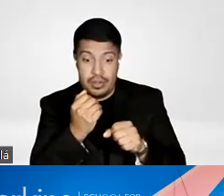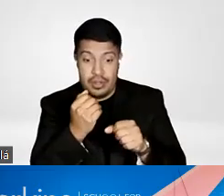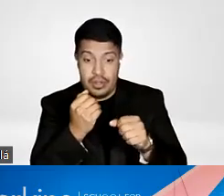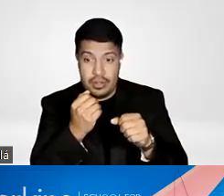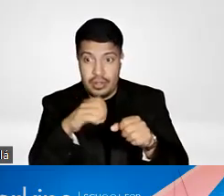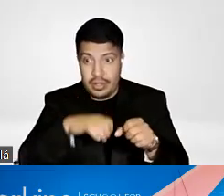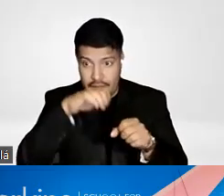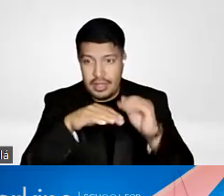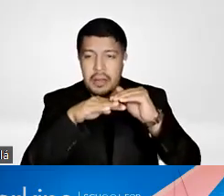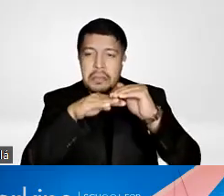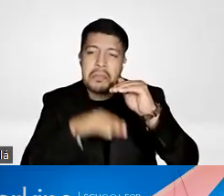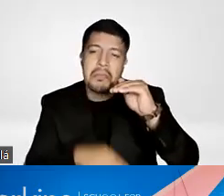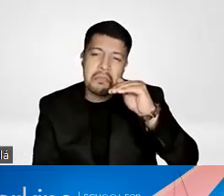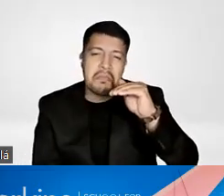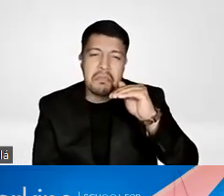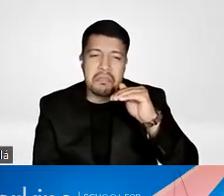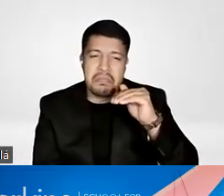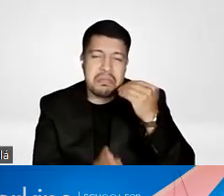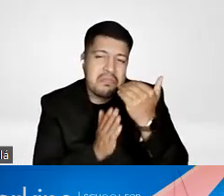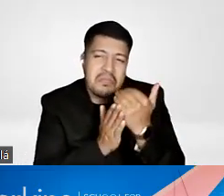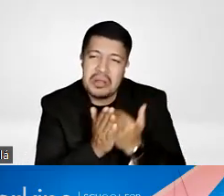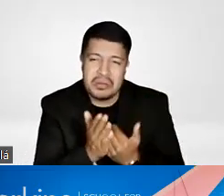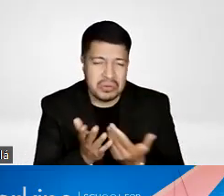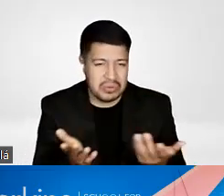para la atención de la salud del niño y de la niña.